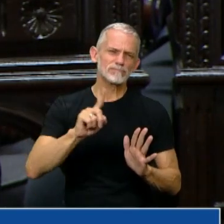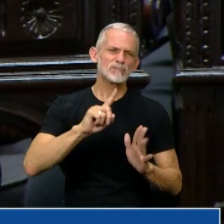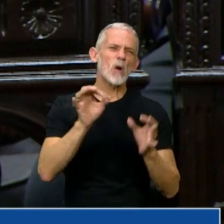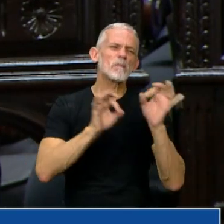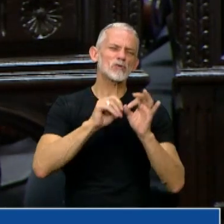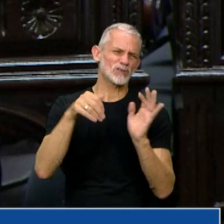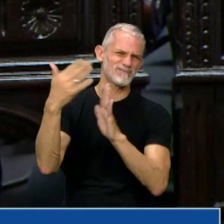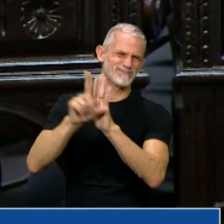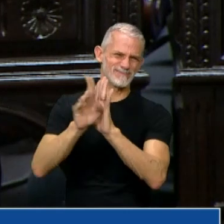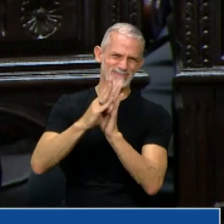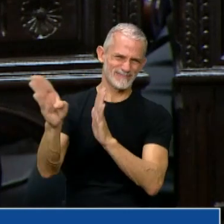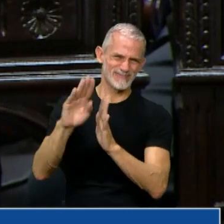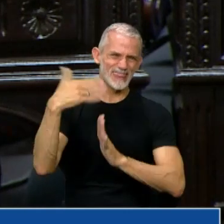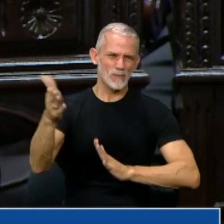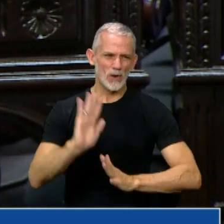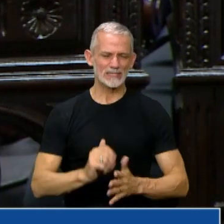de otro proyecto de ley, así que nos